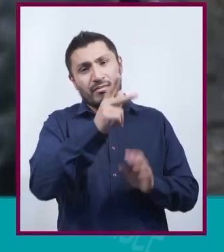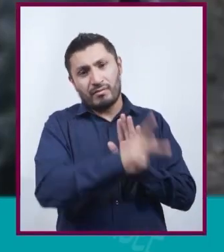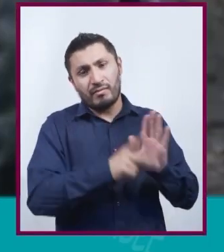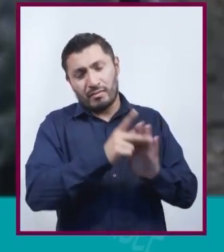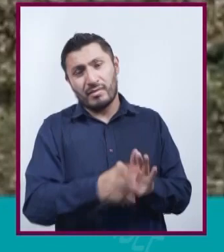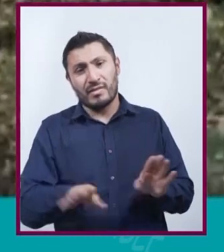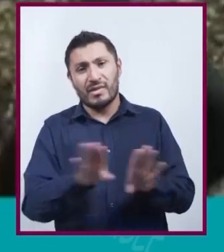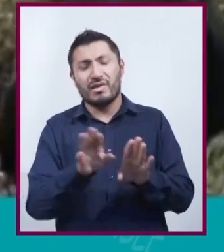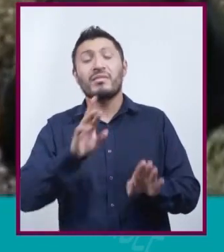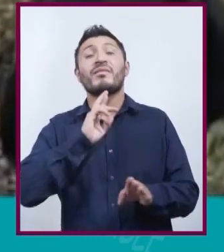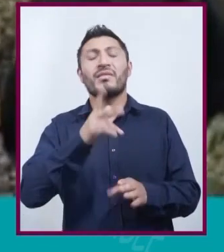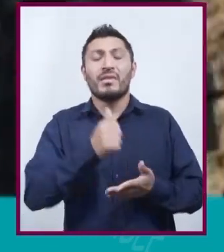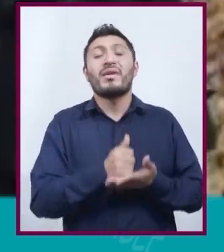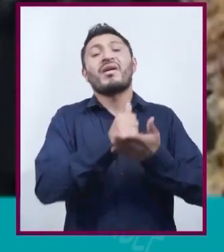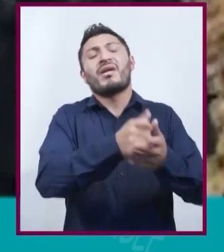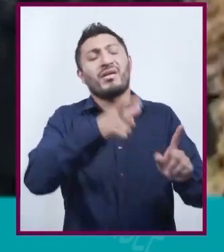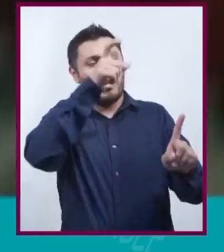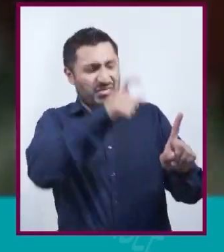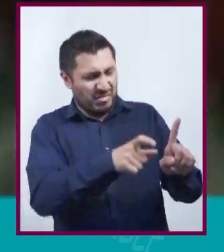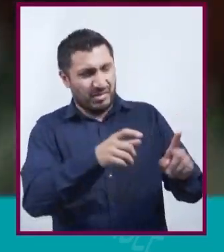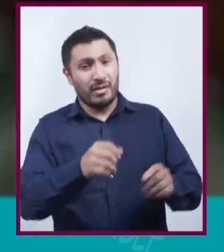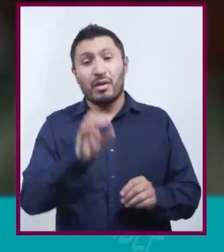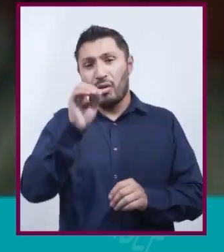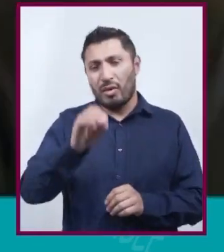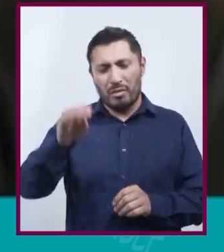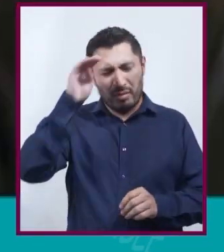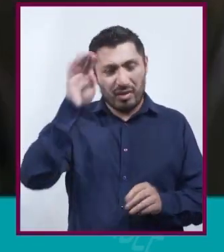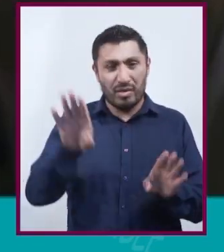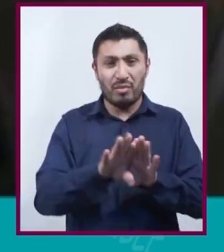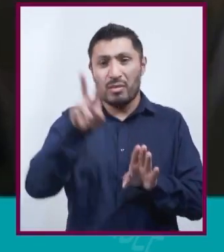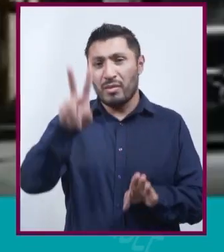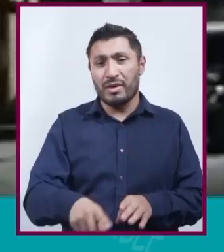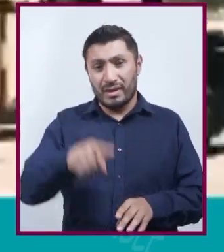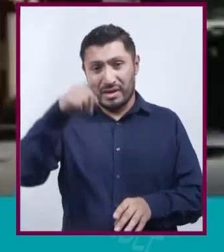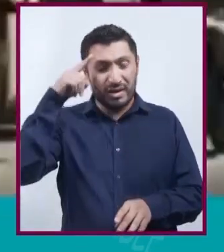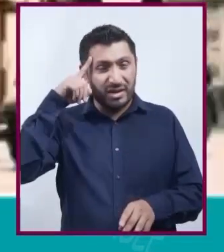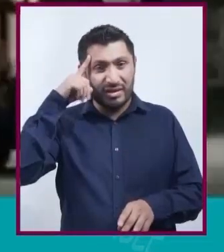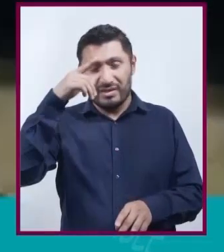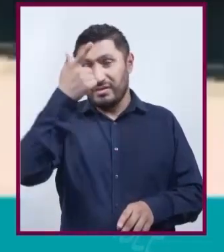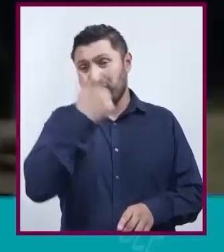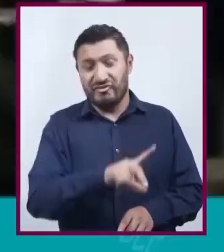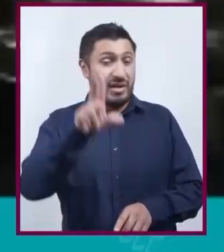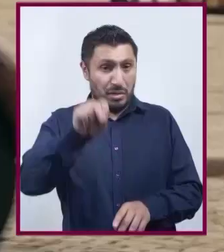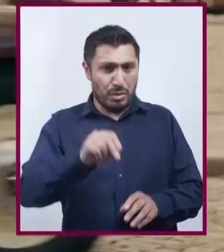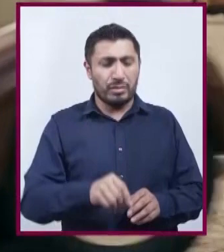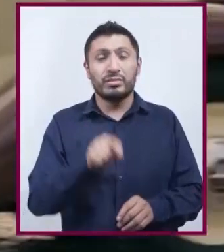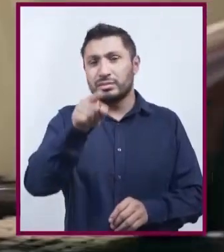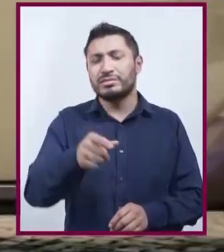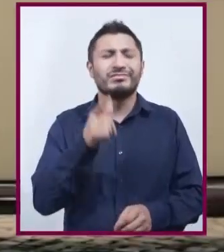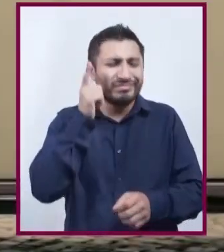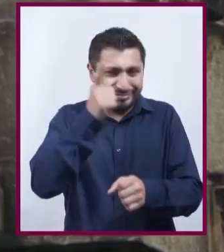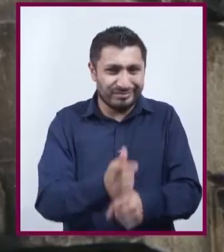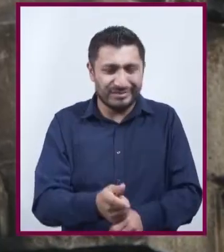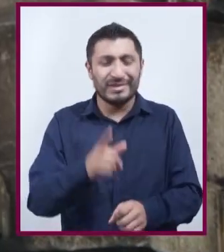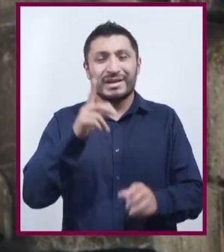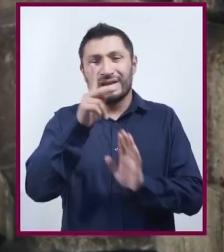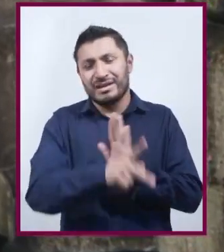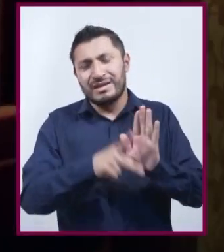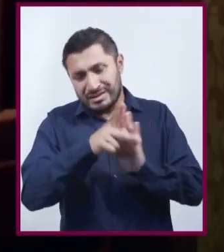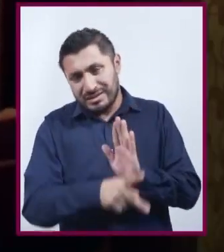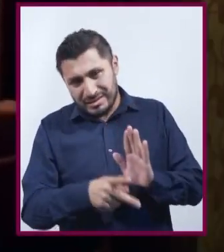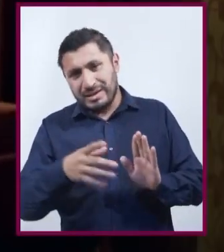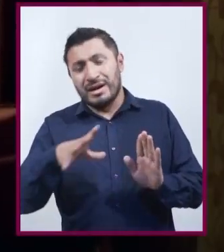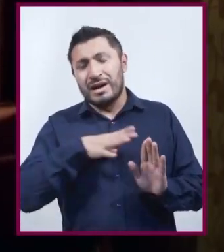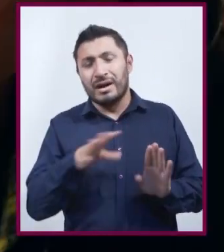vez las últimas dos pretenden dulcificar el pasado o procuren hacernos pensar que la realidad no fue tan dura. ¿Te has dado cuenta